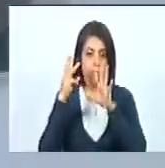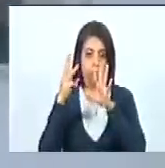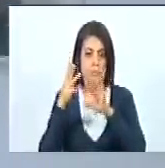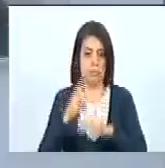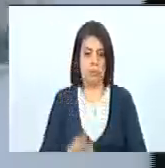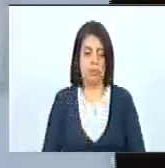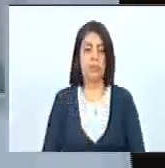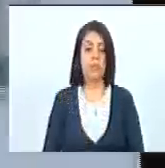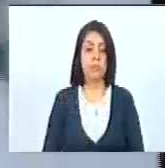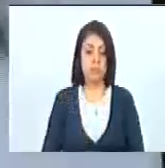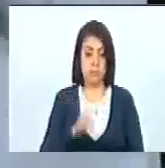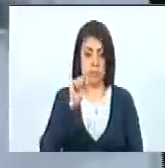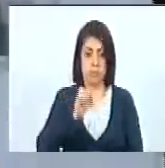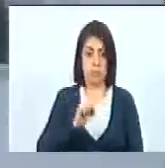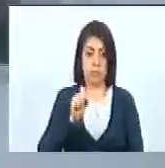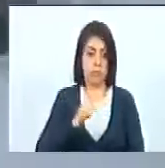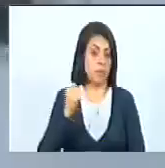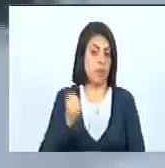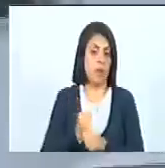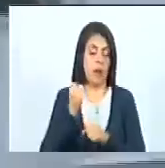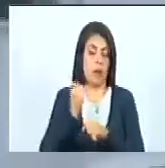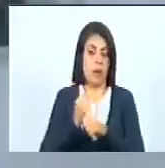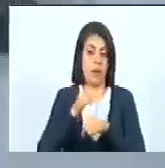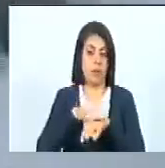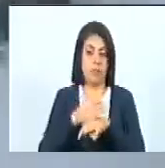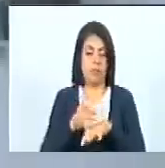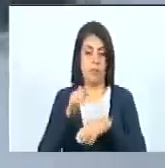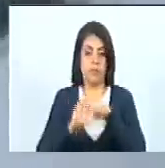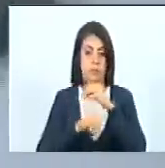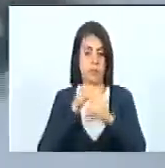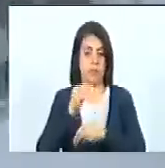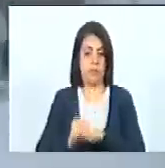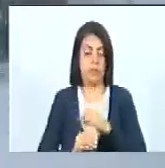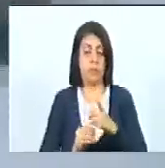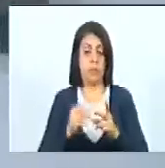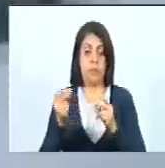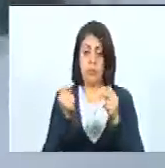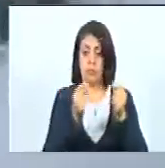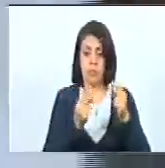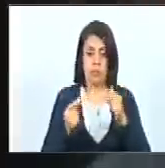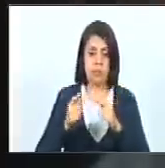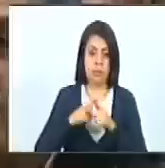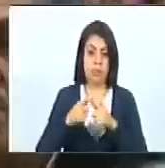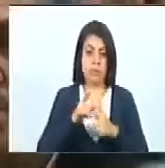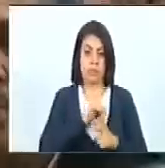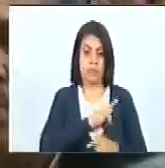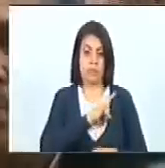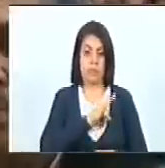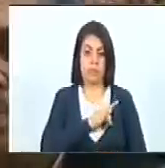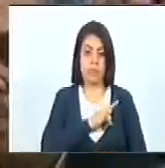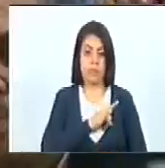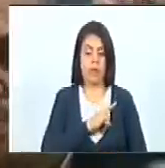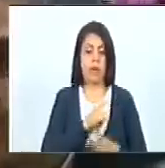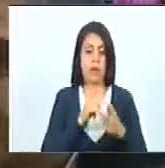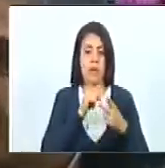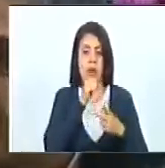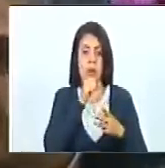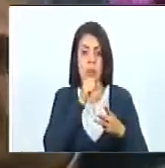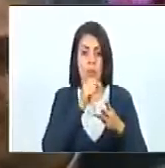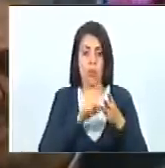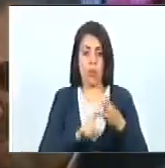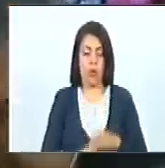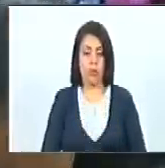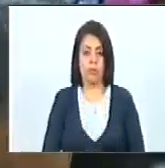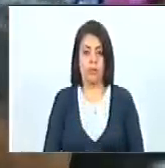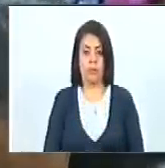108 años y está trabajando, está activo con la Universidad de la Tercera Edad.